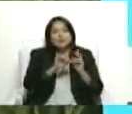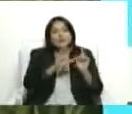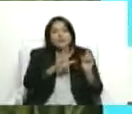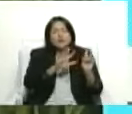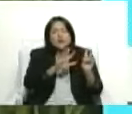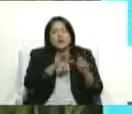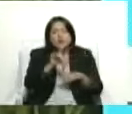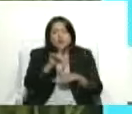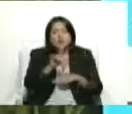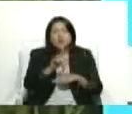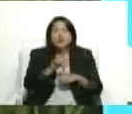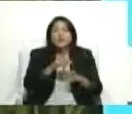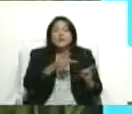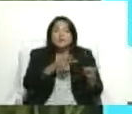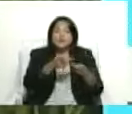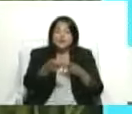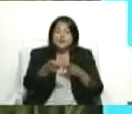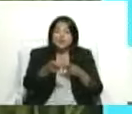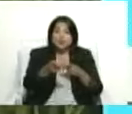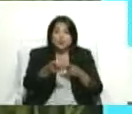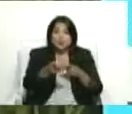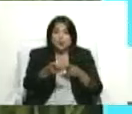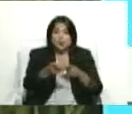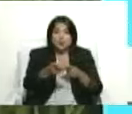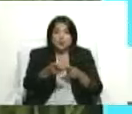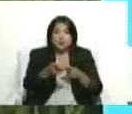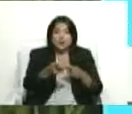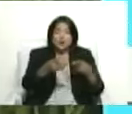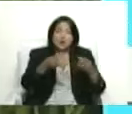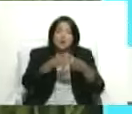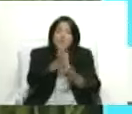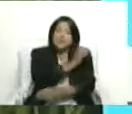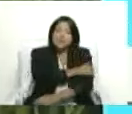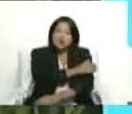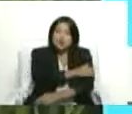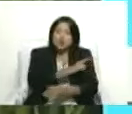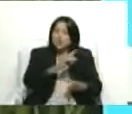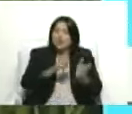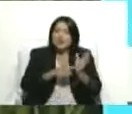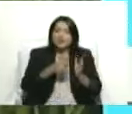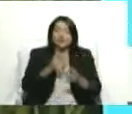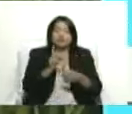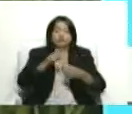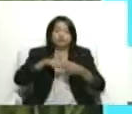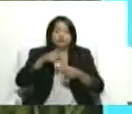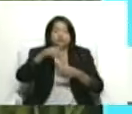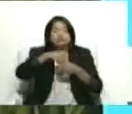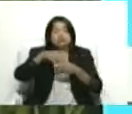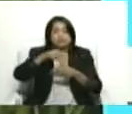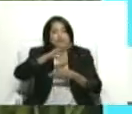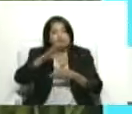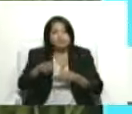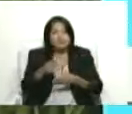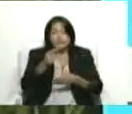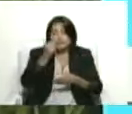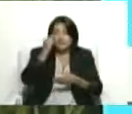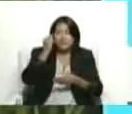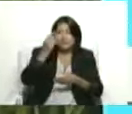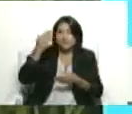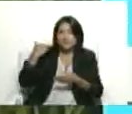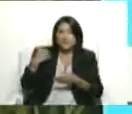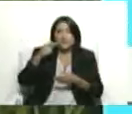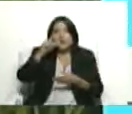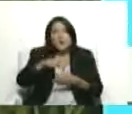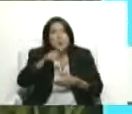71, es la invitación que le hacemos a estos compañeros. Veíamos hace unos días también las declaraciones, por ejemplo, de Geraldo